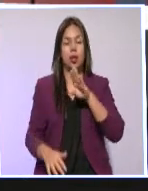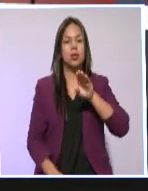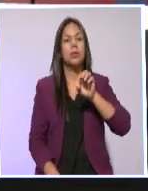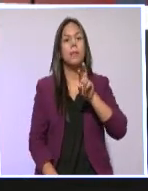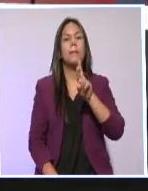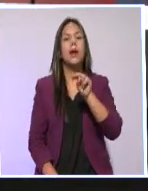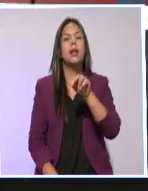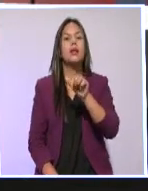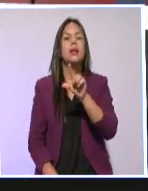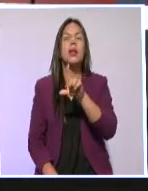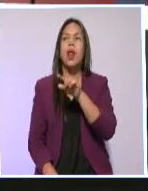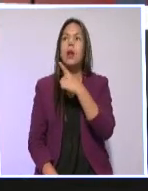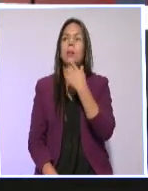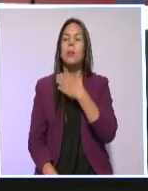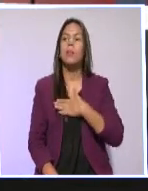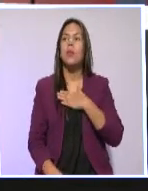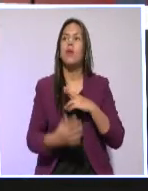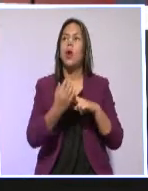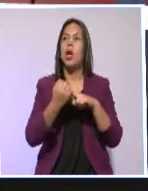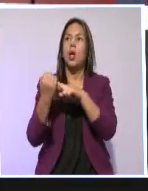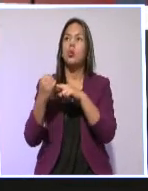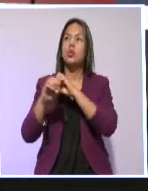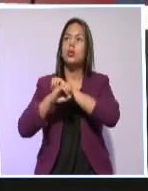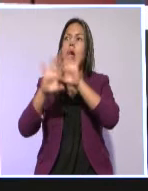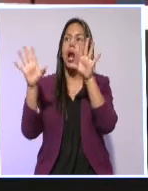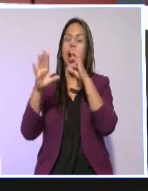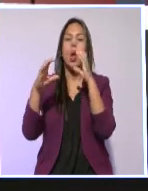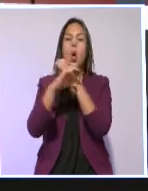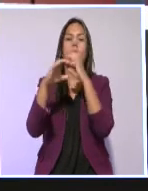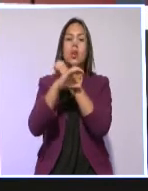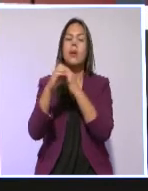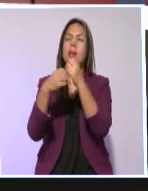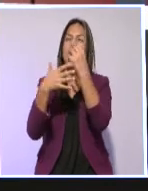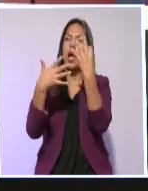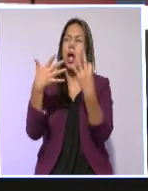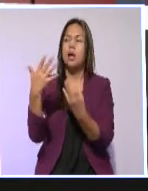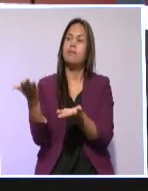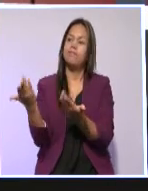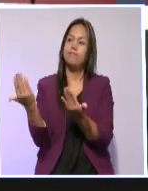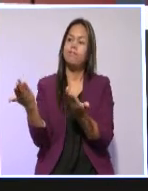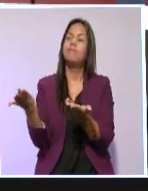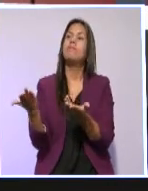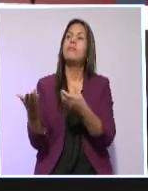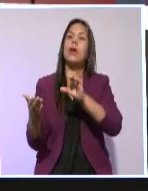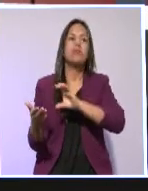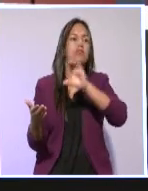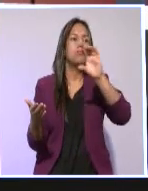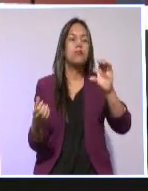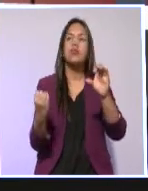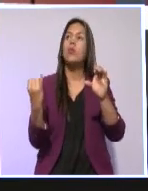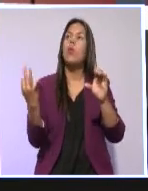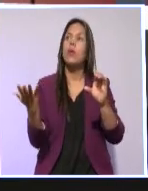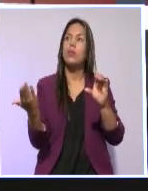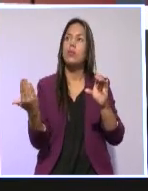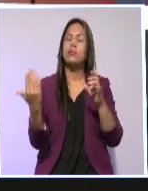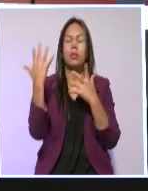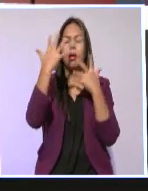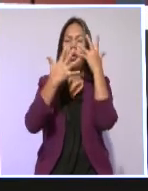aclare las cifras de los recursos invertidos para la reactivación de esta zona costera tras el sismo. María Fernanda Medina con el